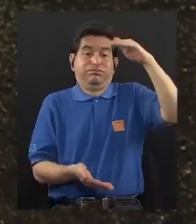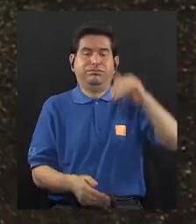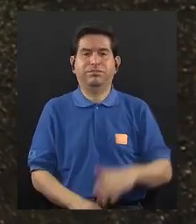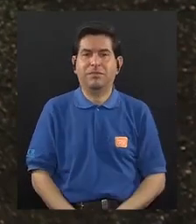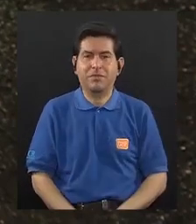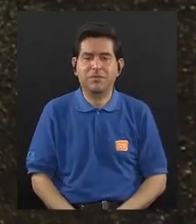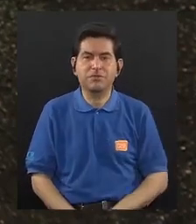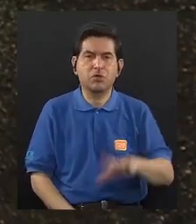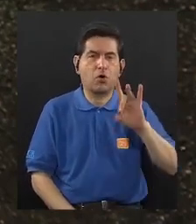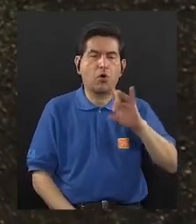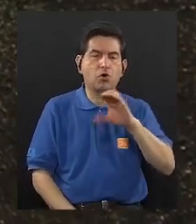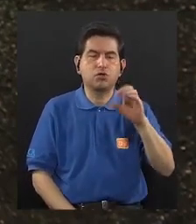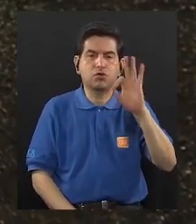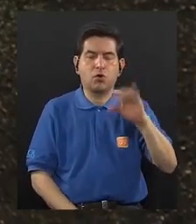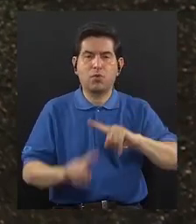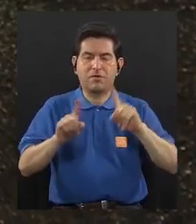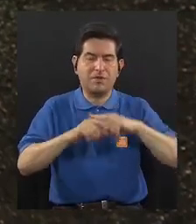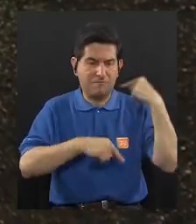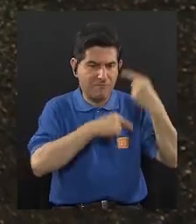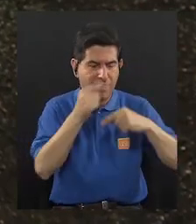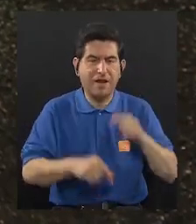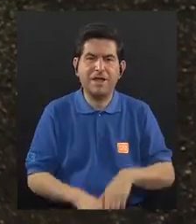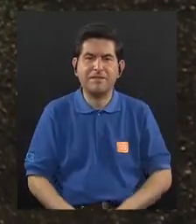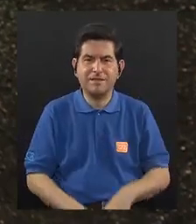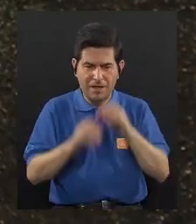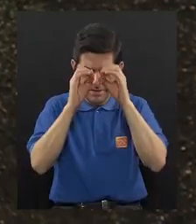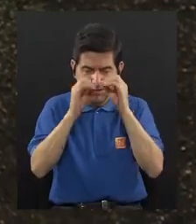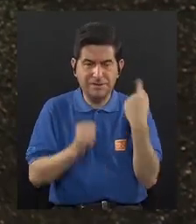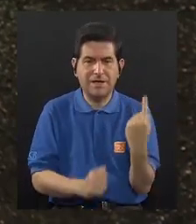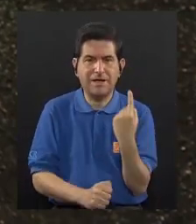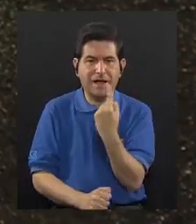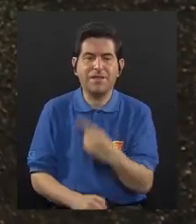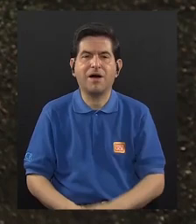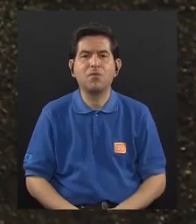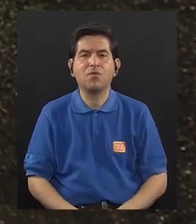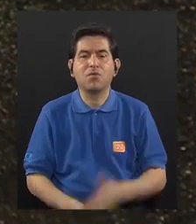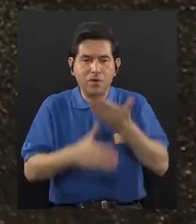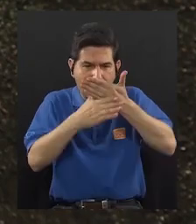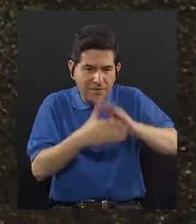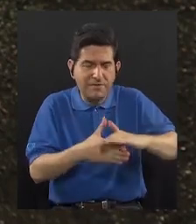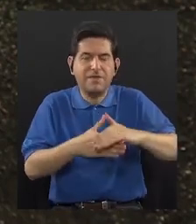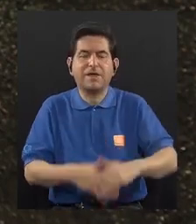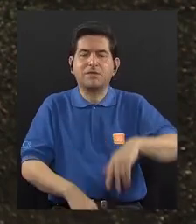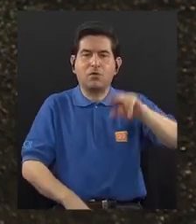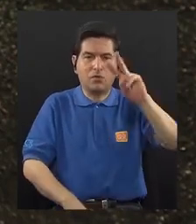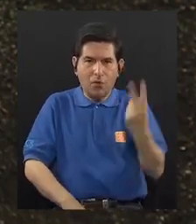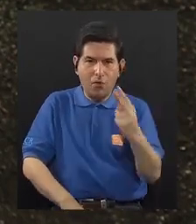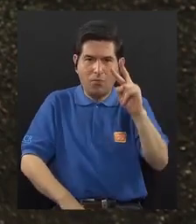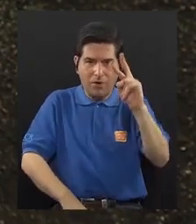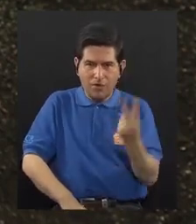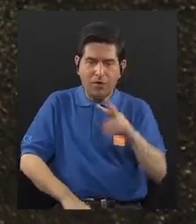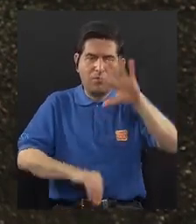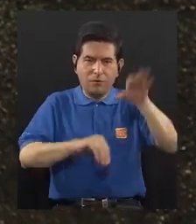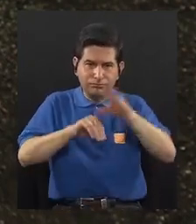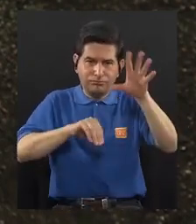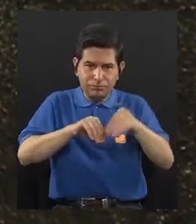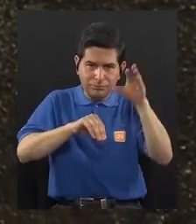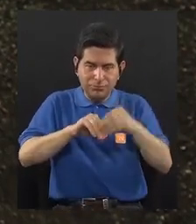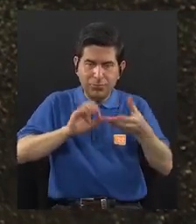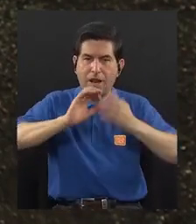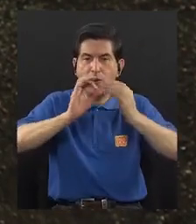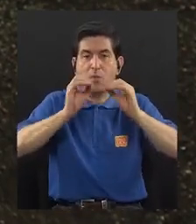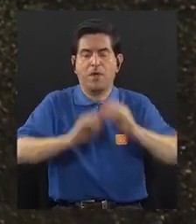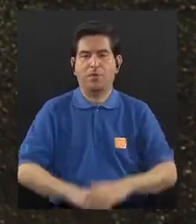que uno habla porque son ocho o nueve generaciones de microrganismos cada uno dividiéndose al doble y aumentando exponencialmente